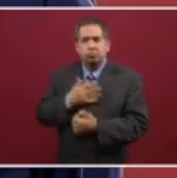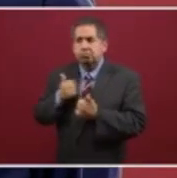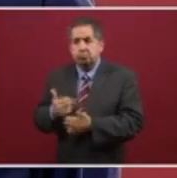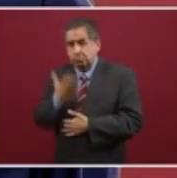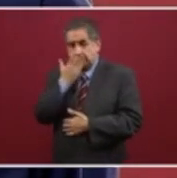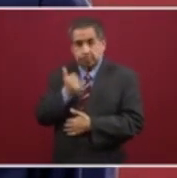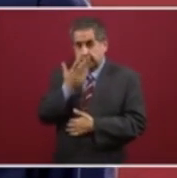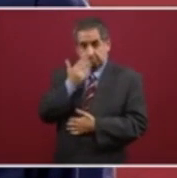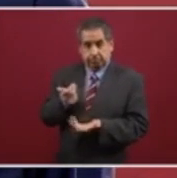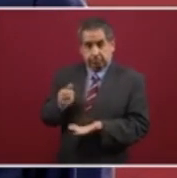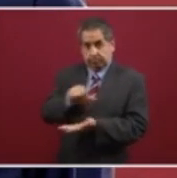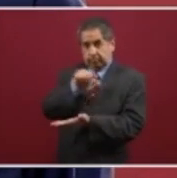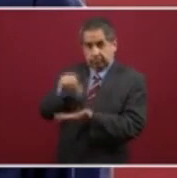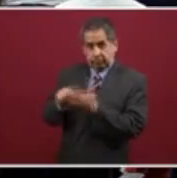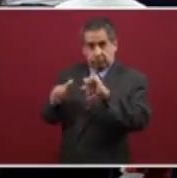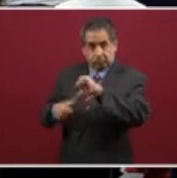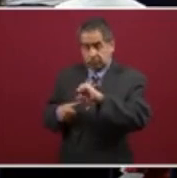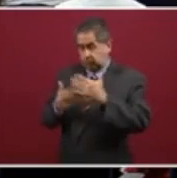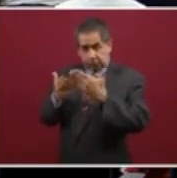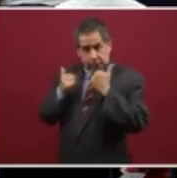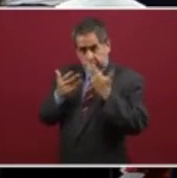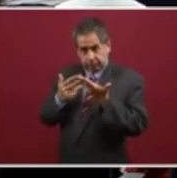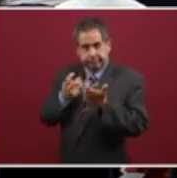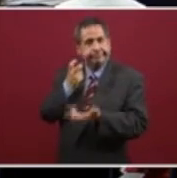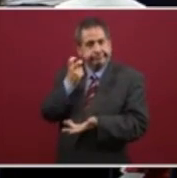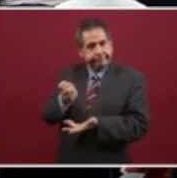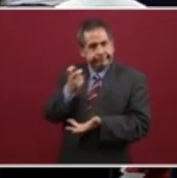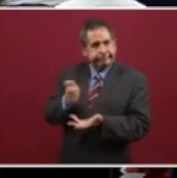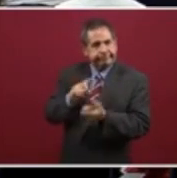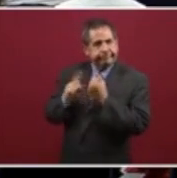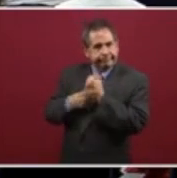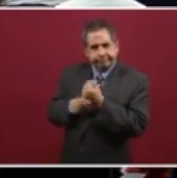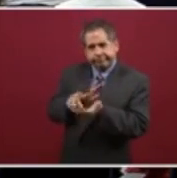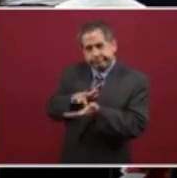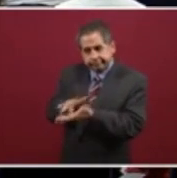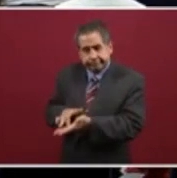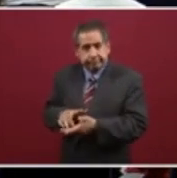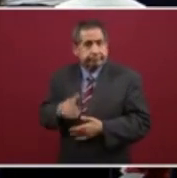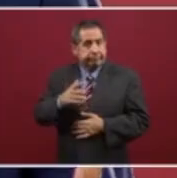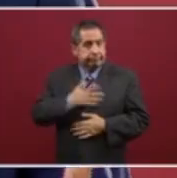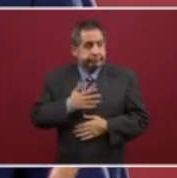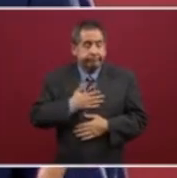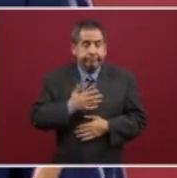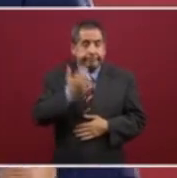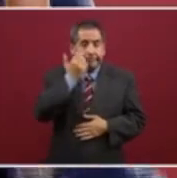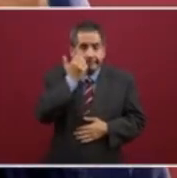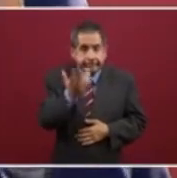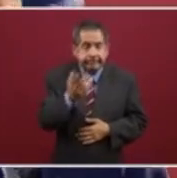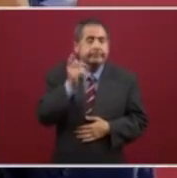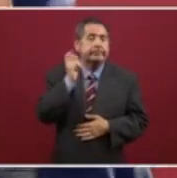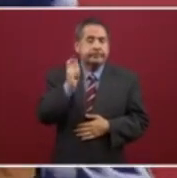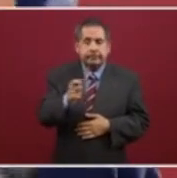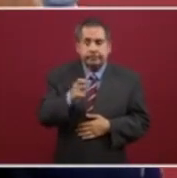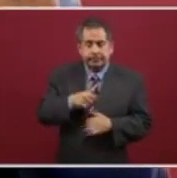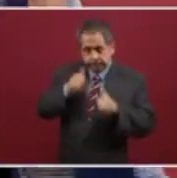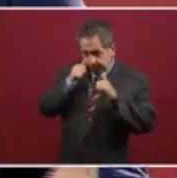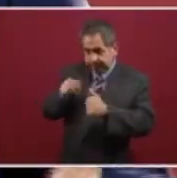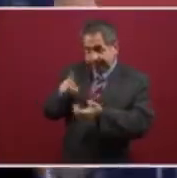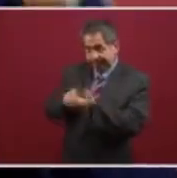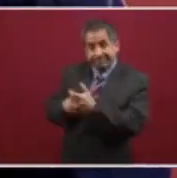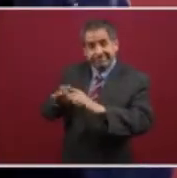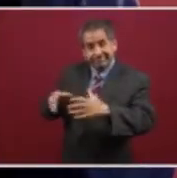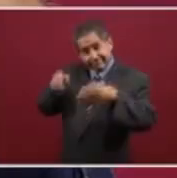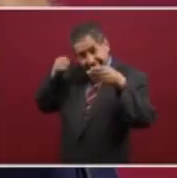en los países centroamericanos. Lo que queremos es que se atienda el